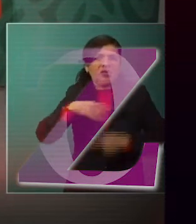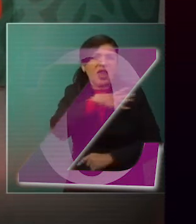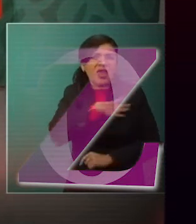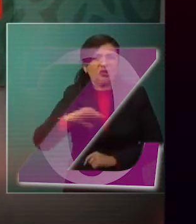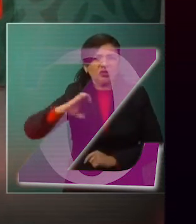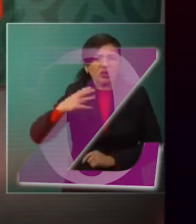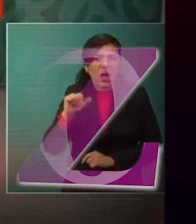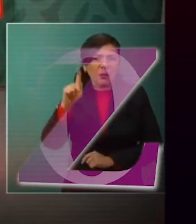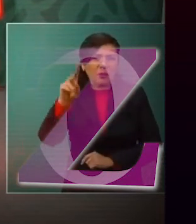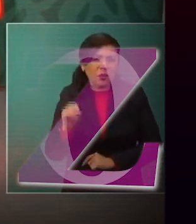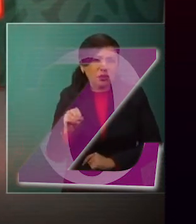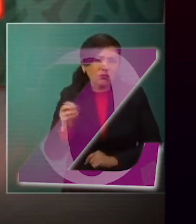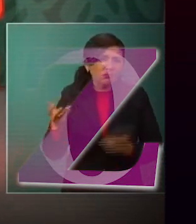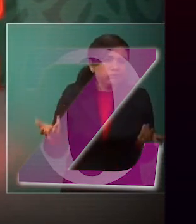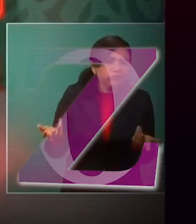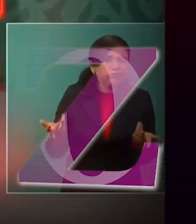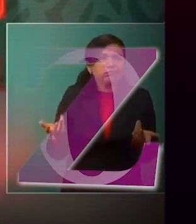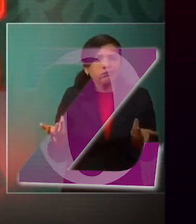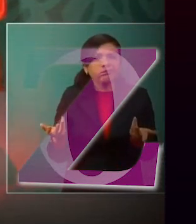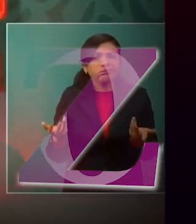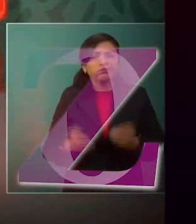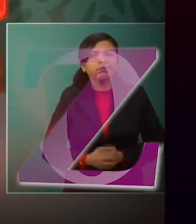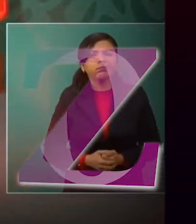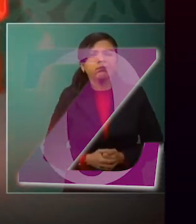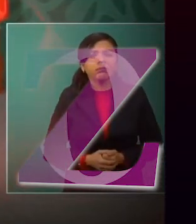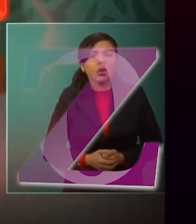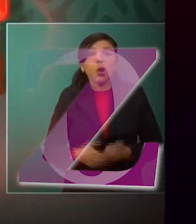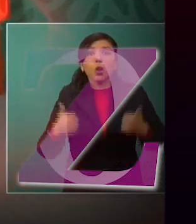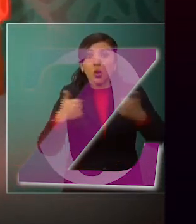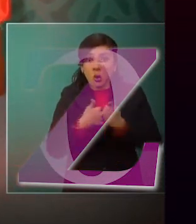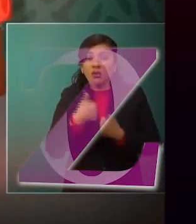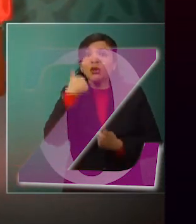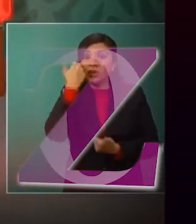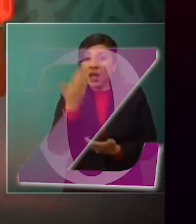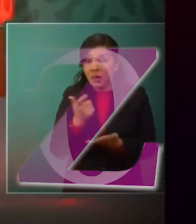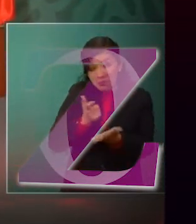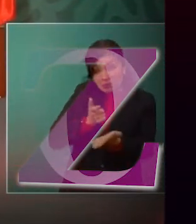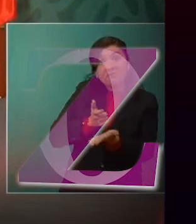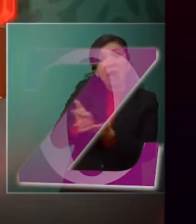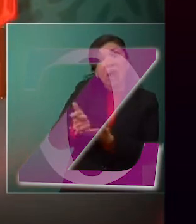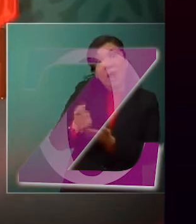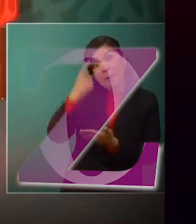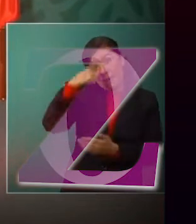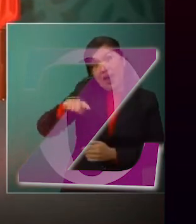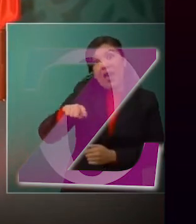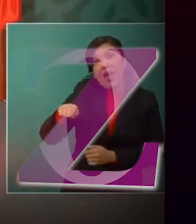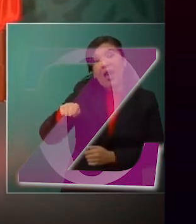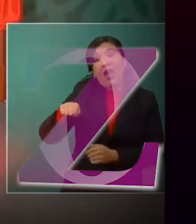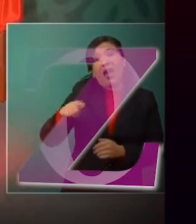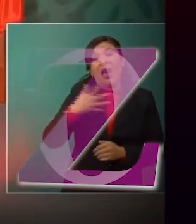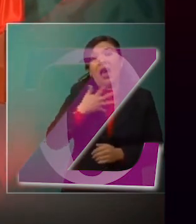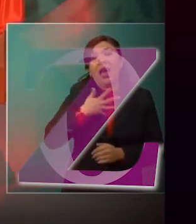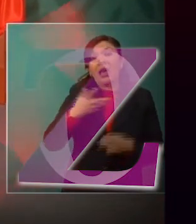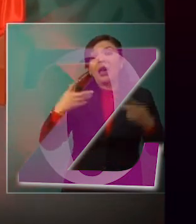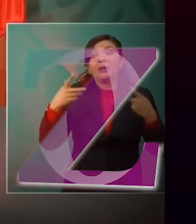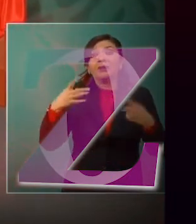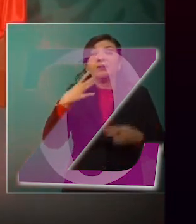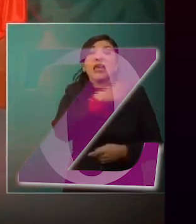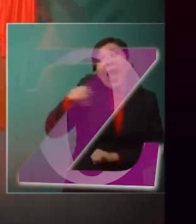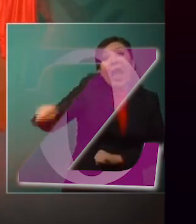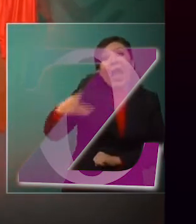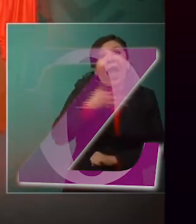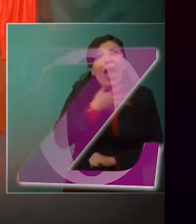y fijando recompensas es una lista de